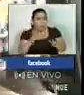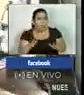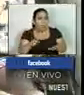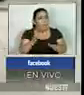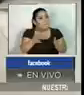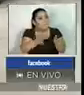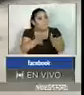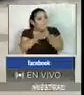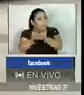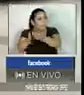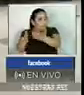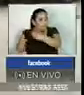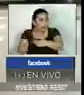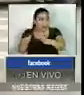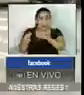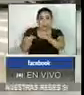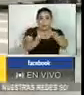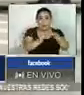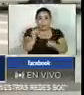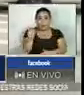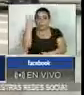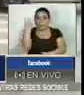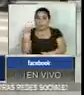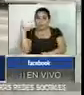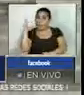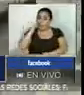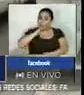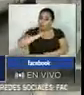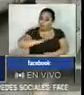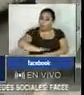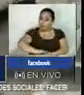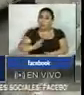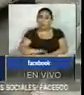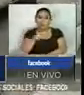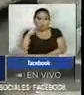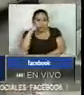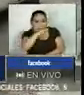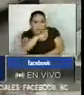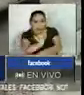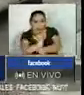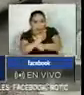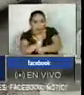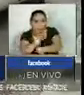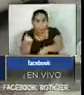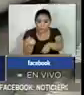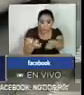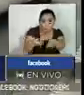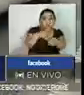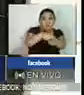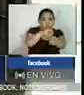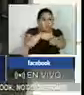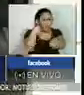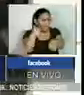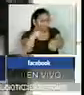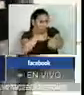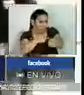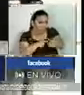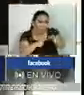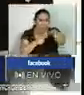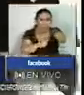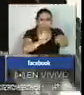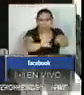escalonada a lo largo de todo el día, porque la idea es garantizar que los beneficiados lleguen a tiempo a sus